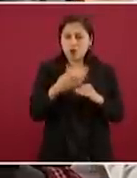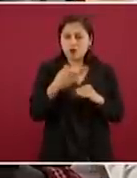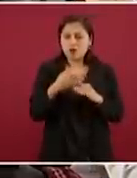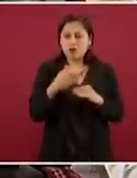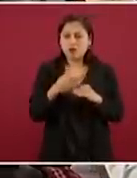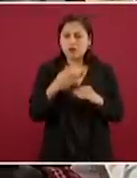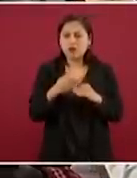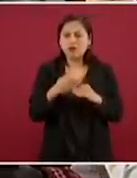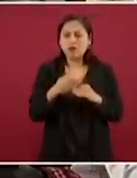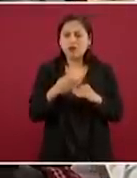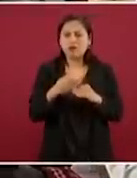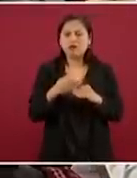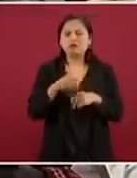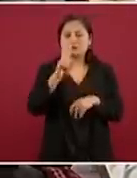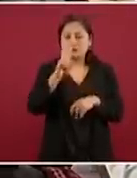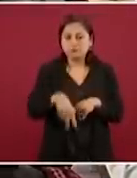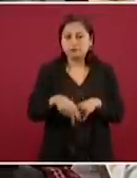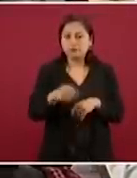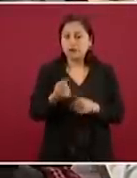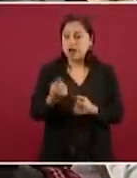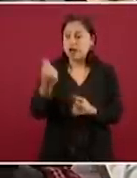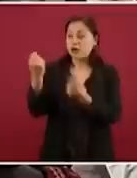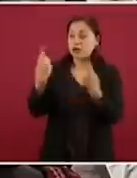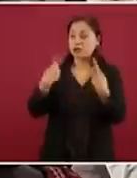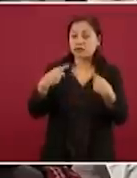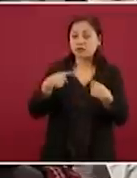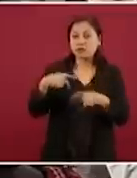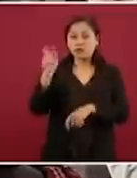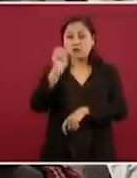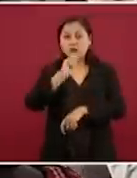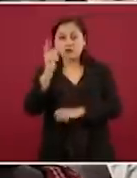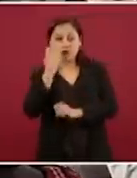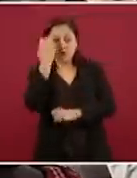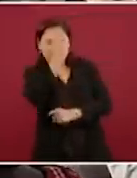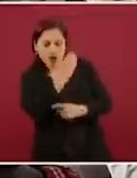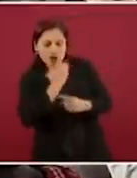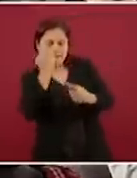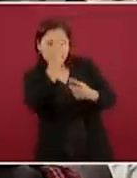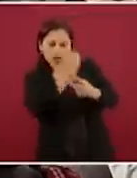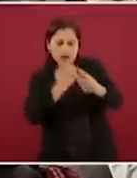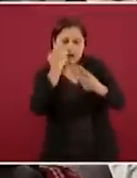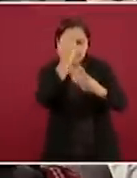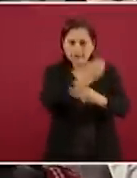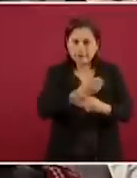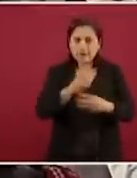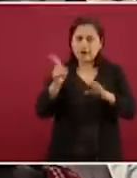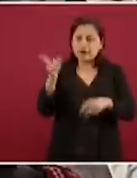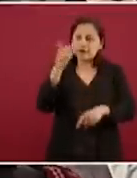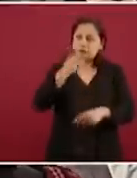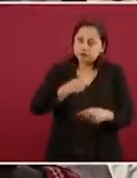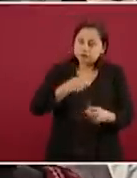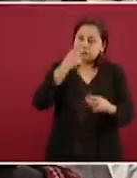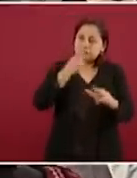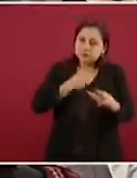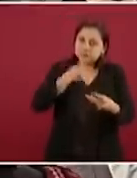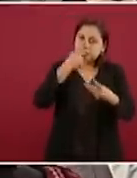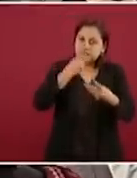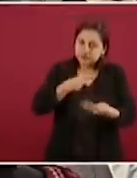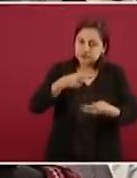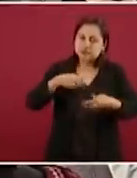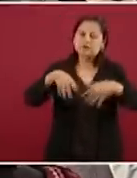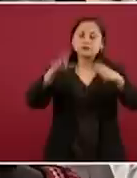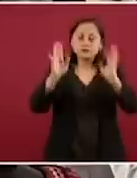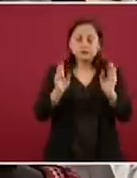están dale y dale, ¿no?, con estos asuntos. Entonces, Páramo me dio la oportunidad